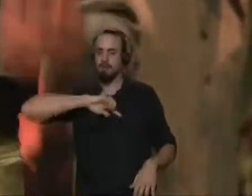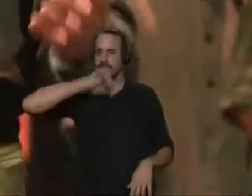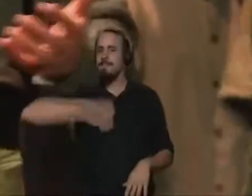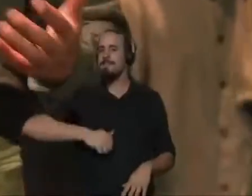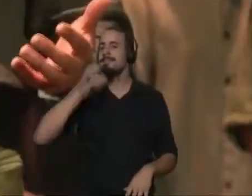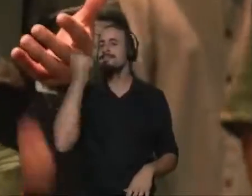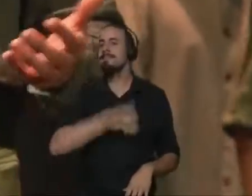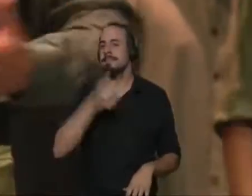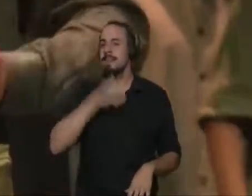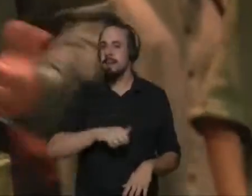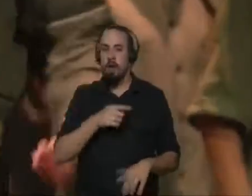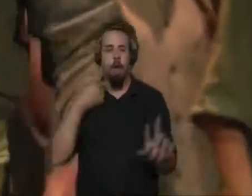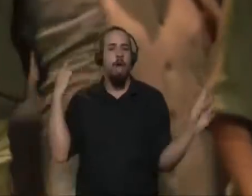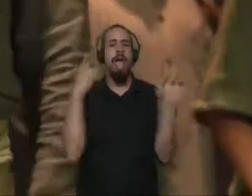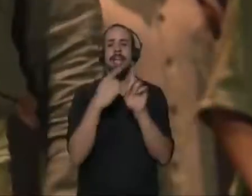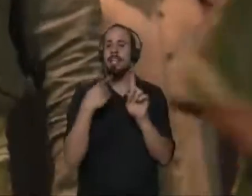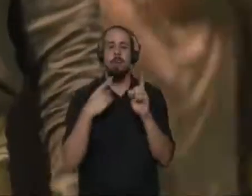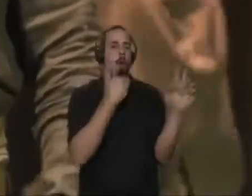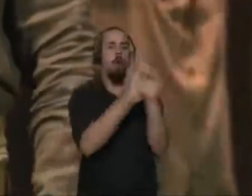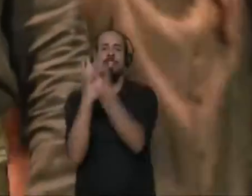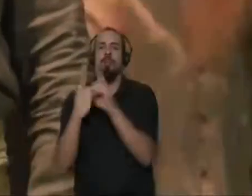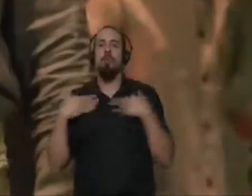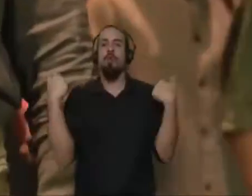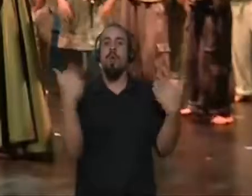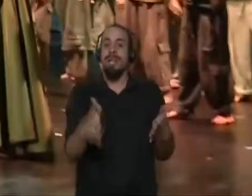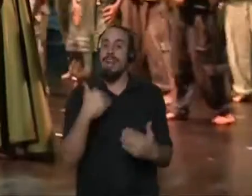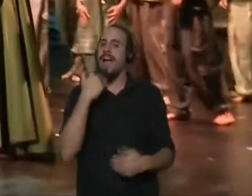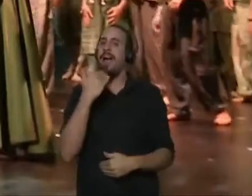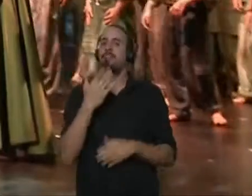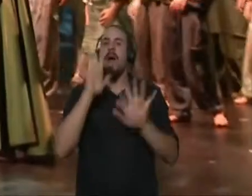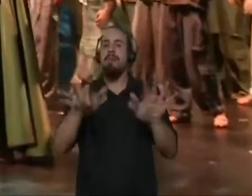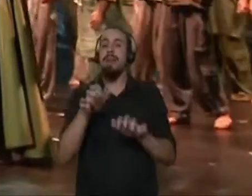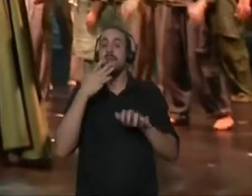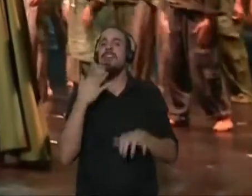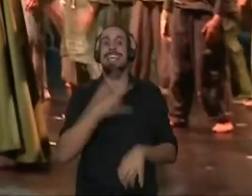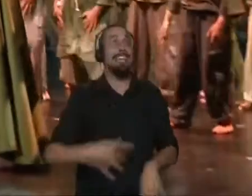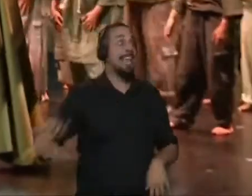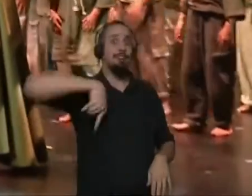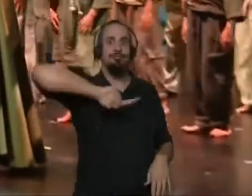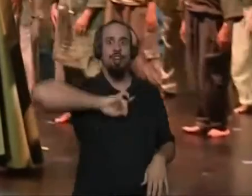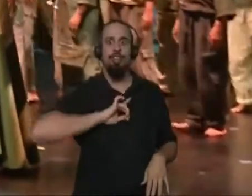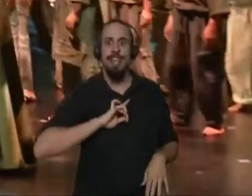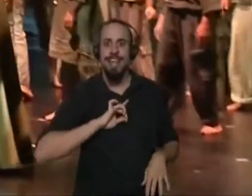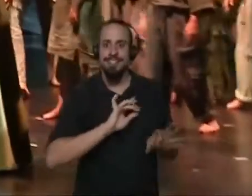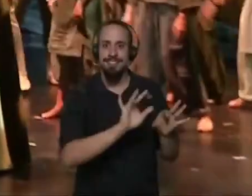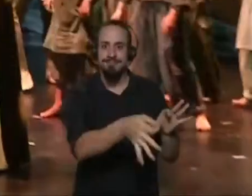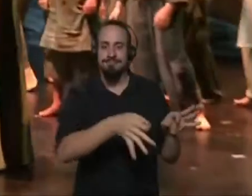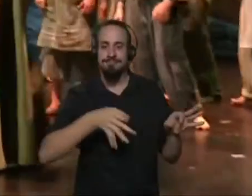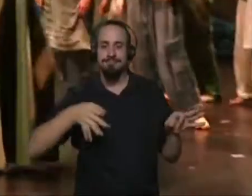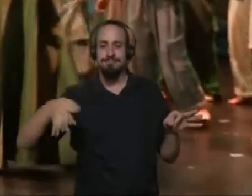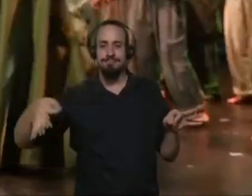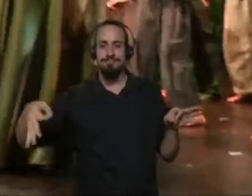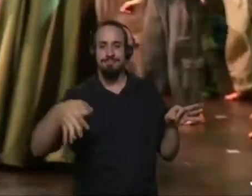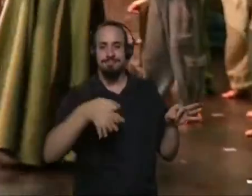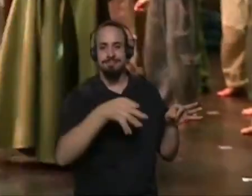resistente, tan dada a soportar cualquier embate, fue algo que aprendimos de nosotras.